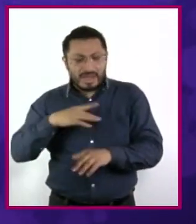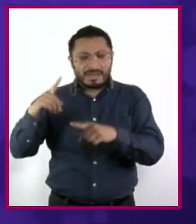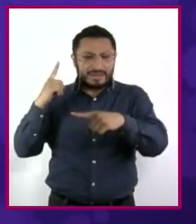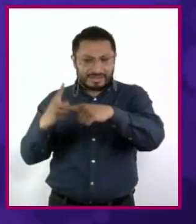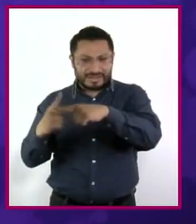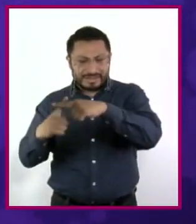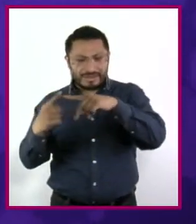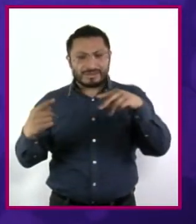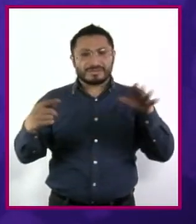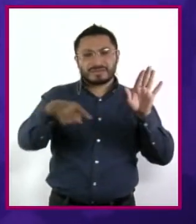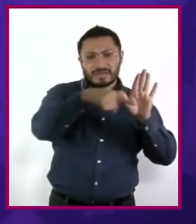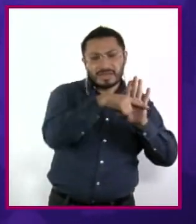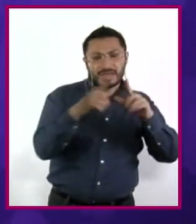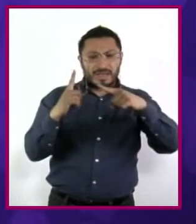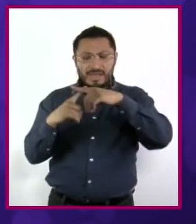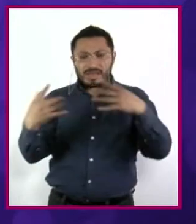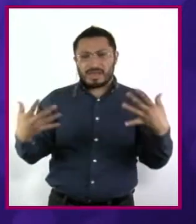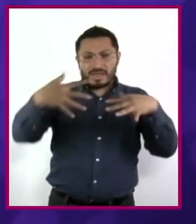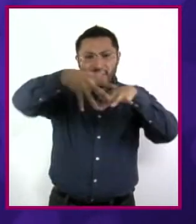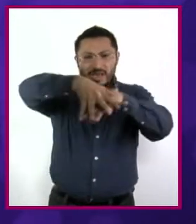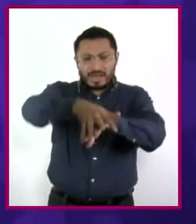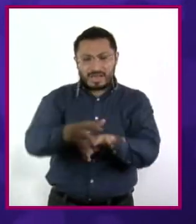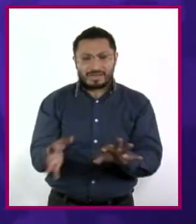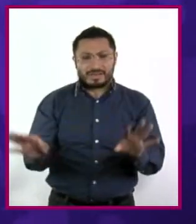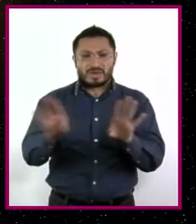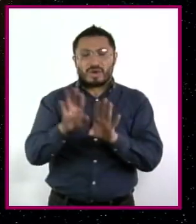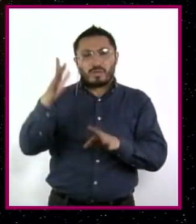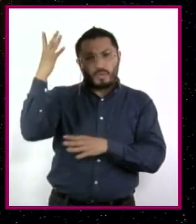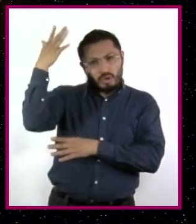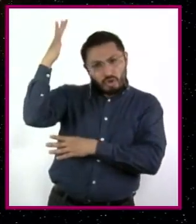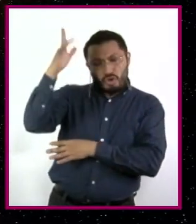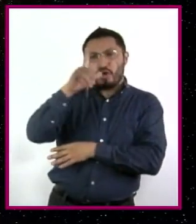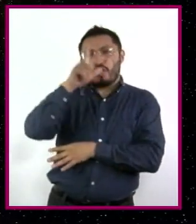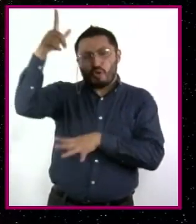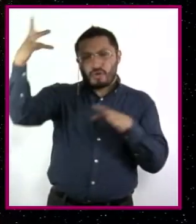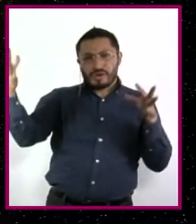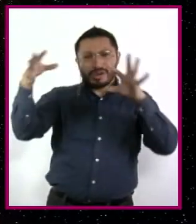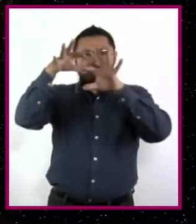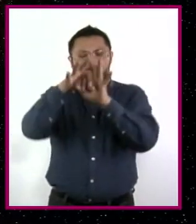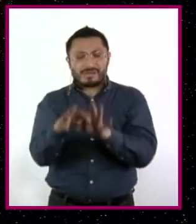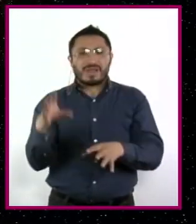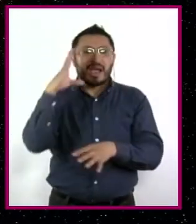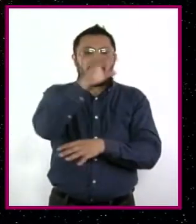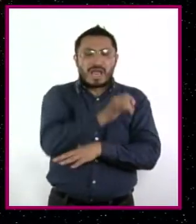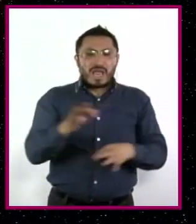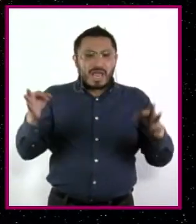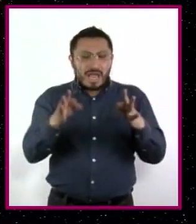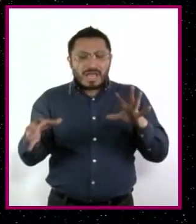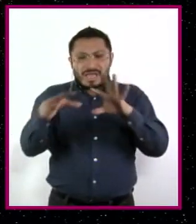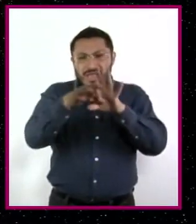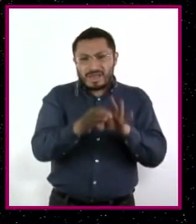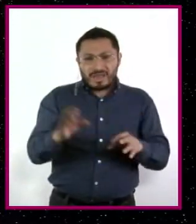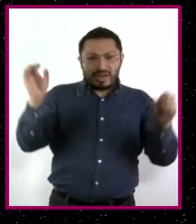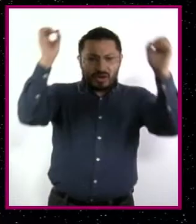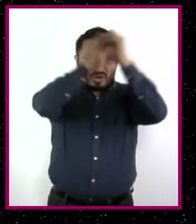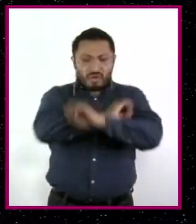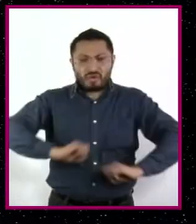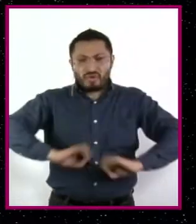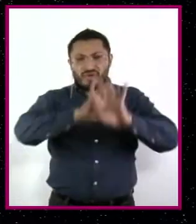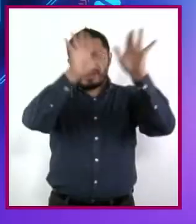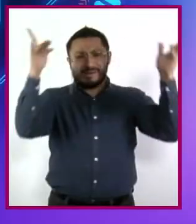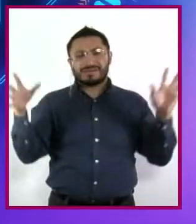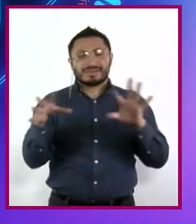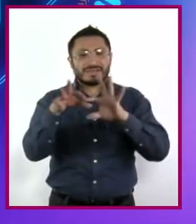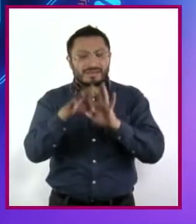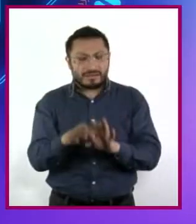todo. Son una pareja indisoluble como el sol y la luna, lo caliente y lo frío, la oscuridad y la claridad, lo